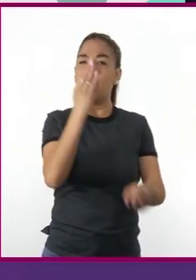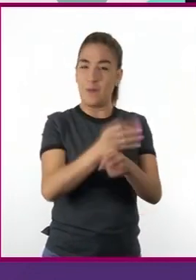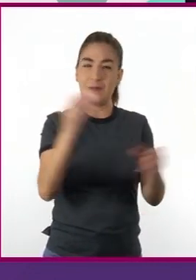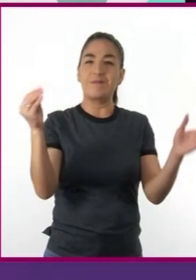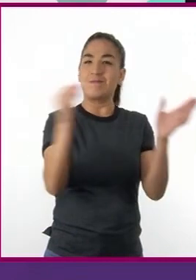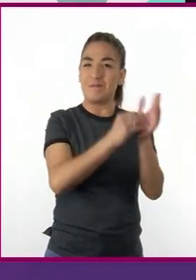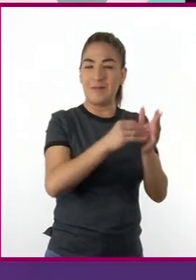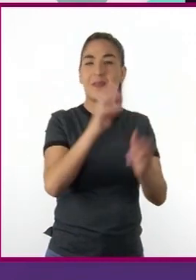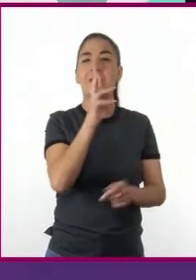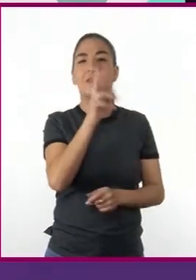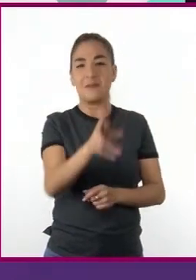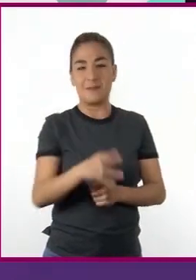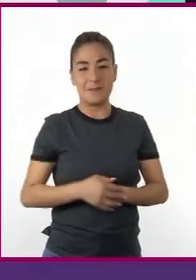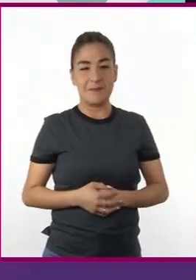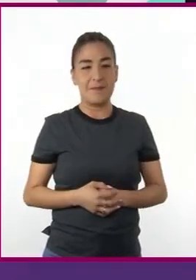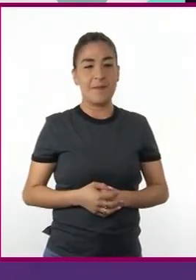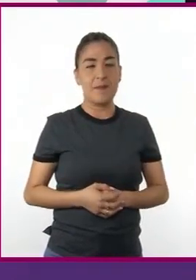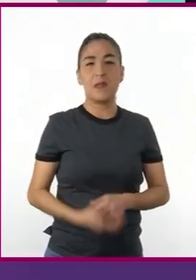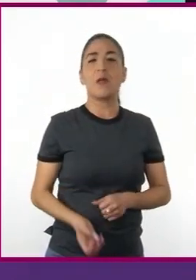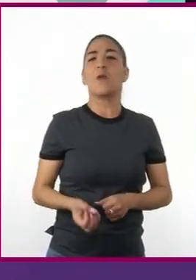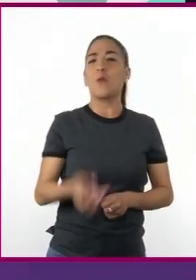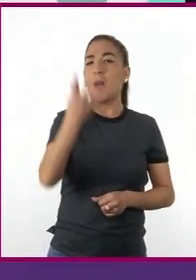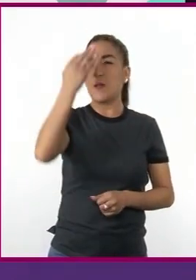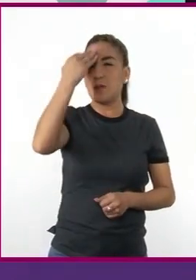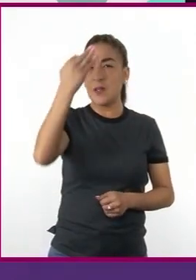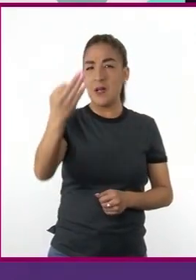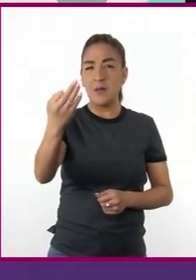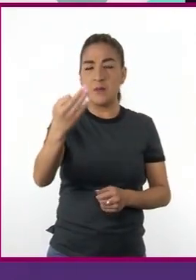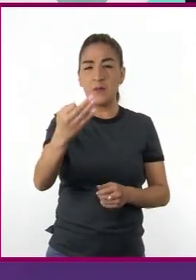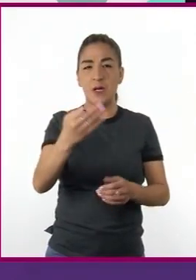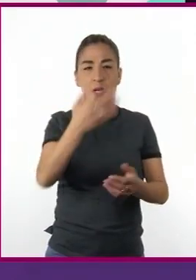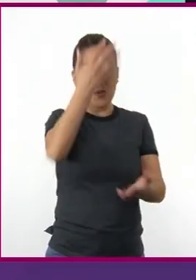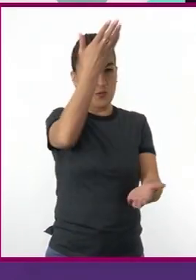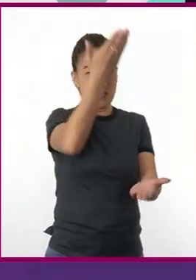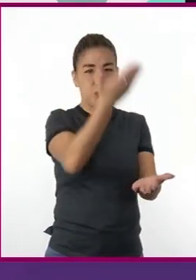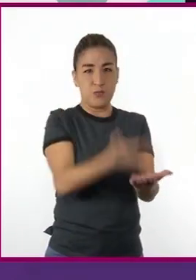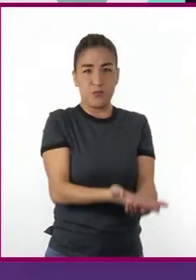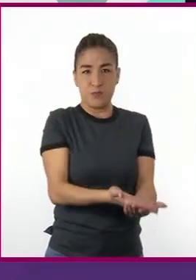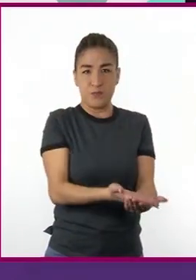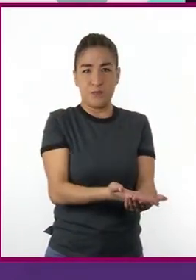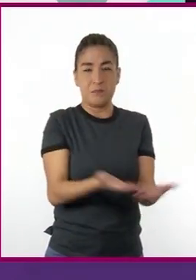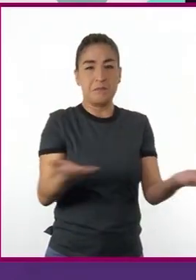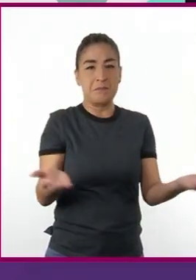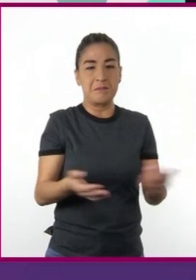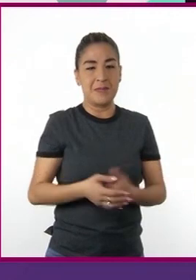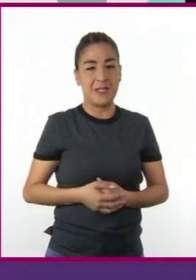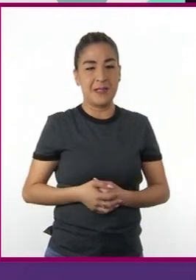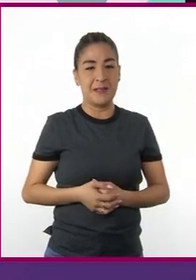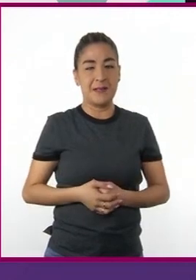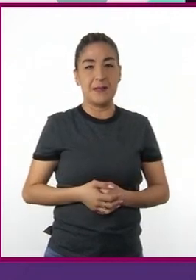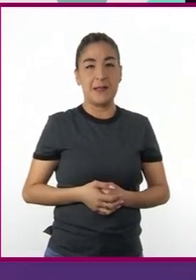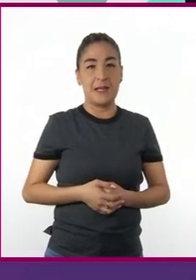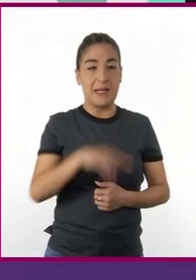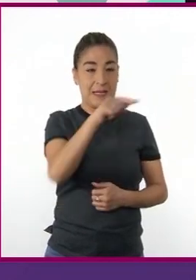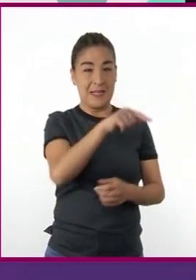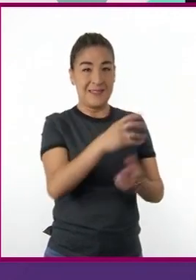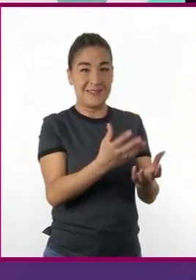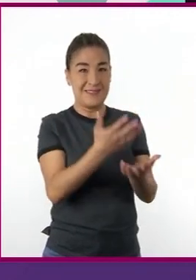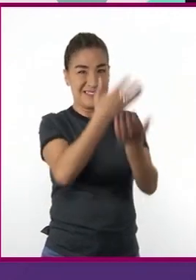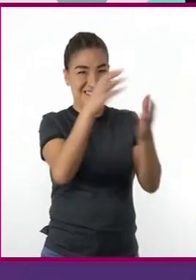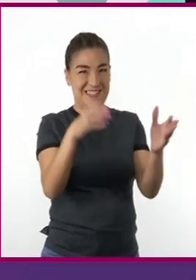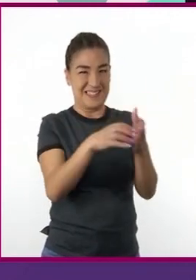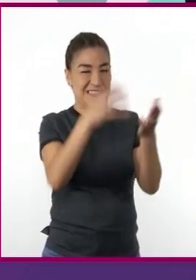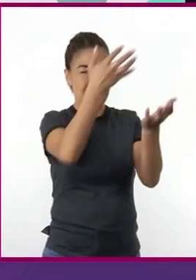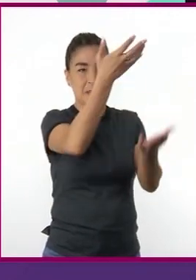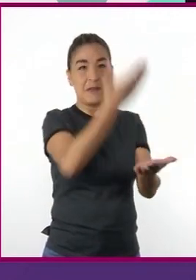resultados. ¿Cuánto tarda el objeto en llegar al suelo? La carga tarda 10 segundos